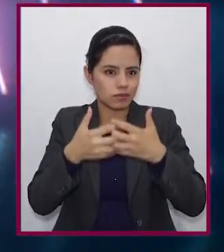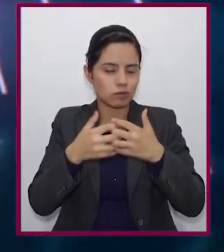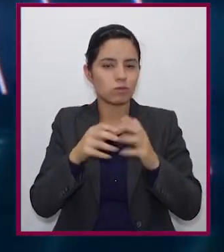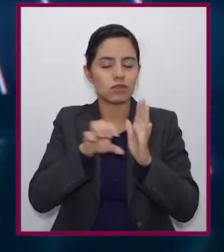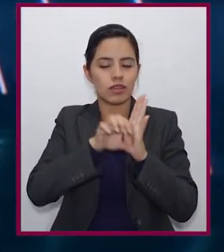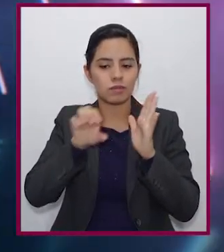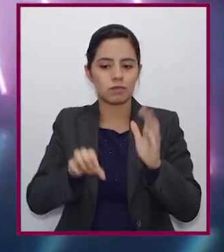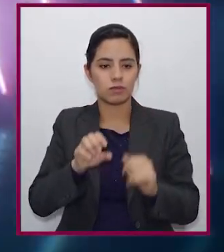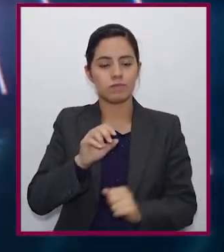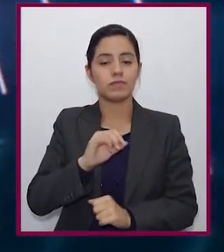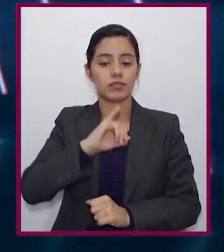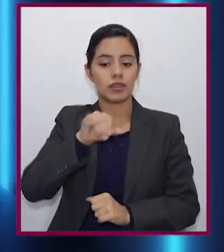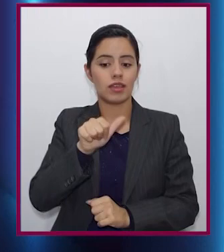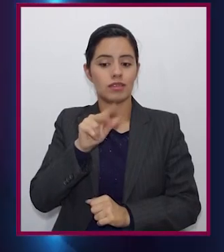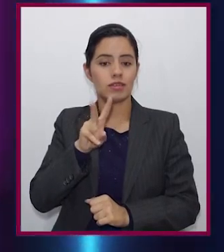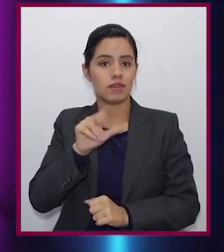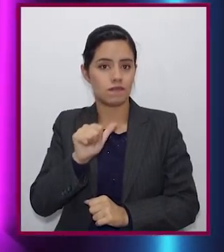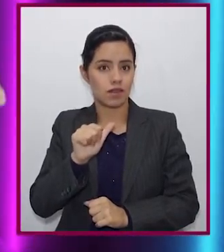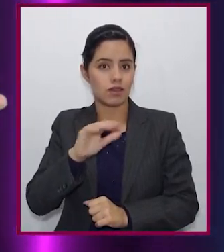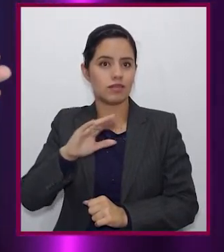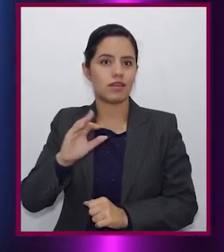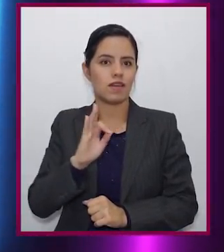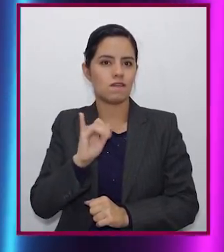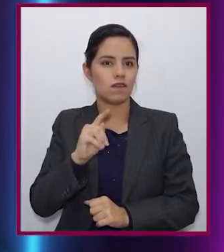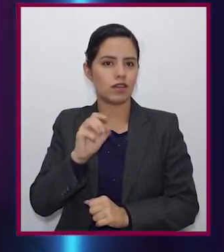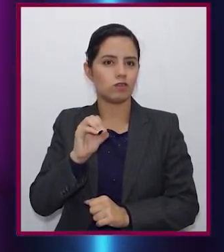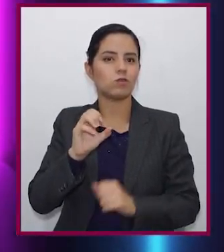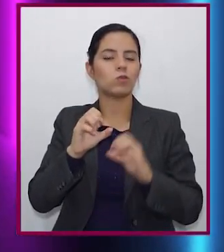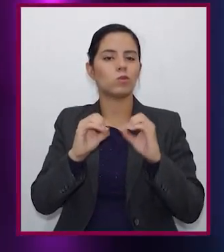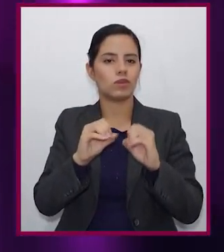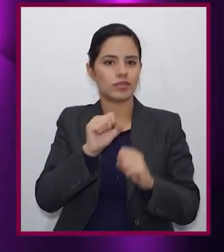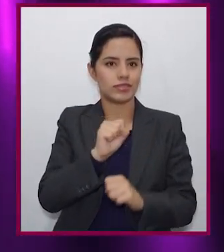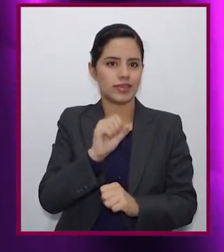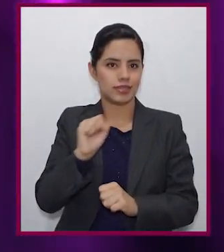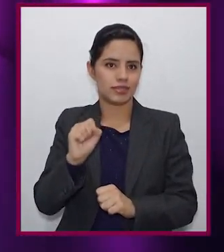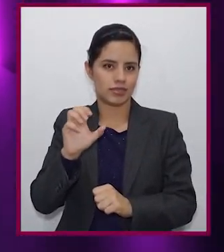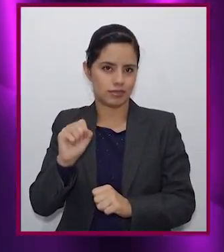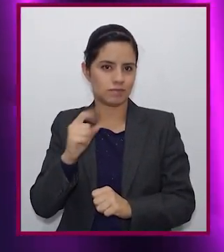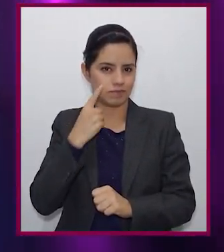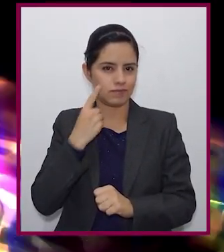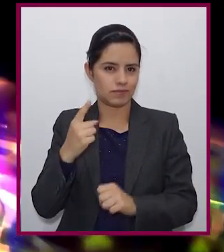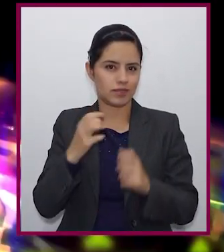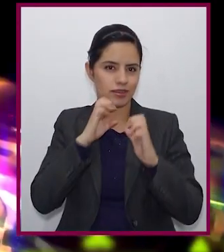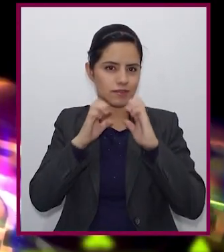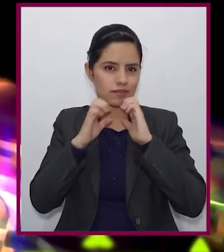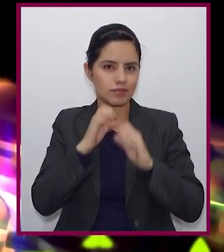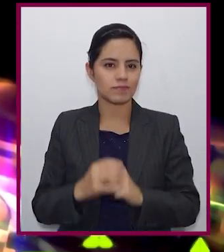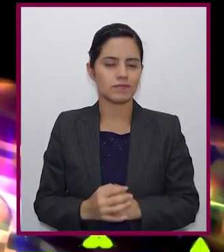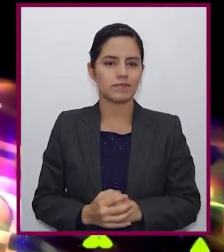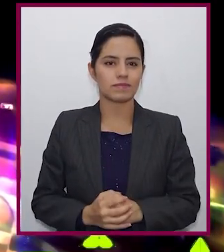Java, Python o CSS. Tienes razón, Gaby. Por el momento, vamos con la entrevista.